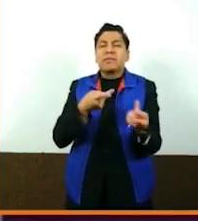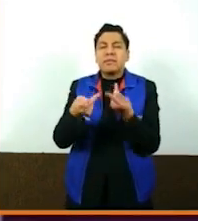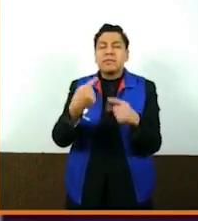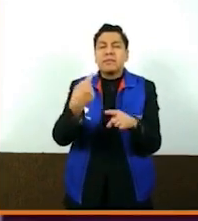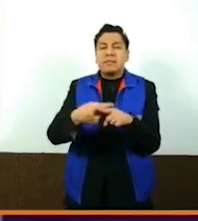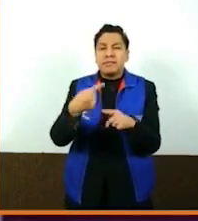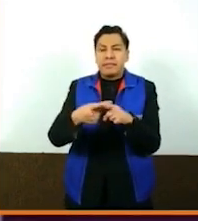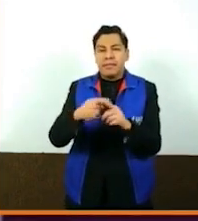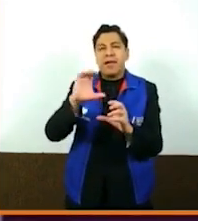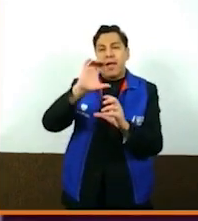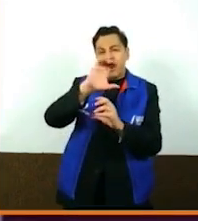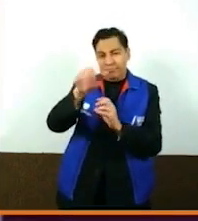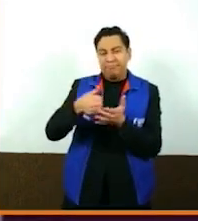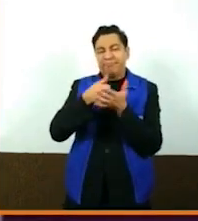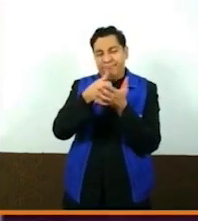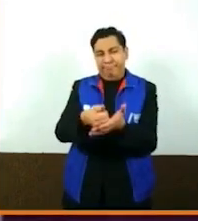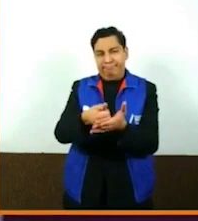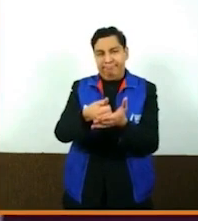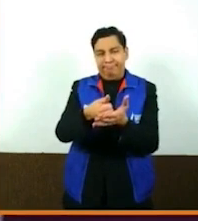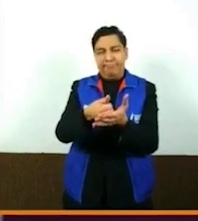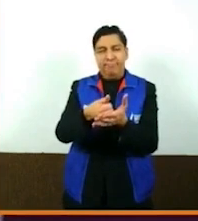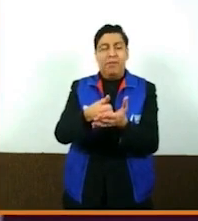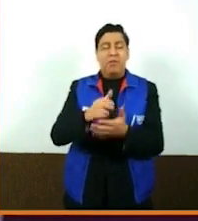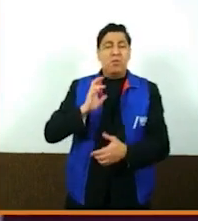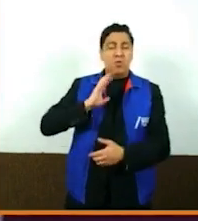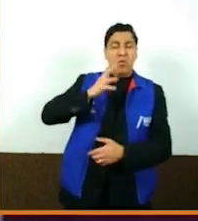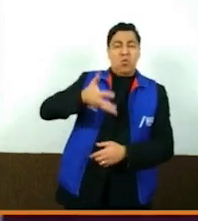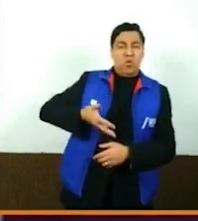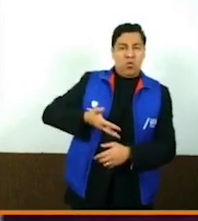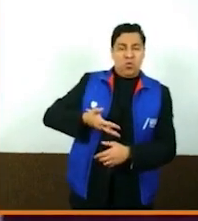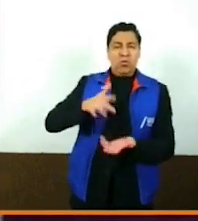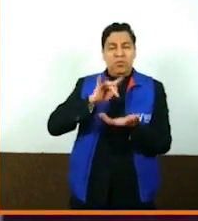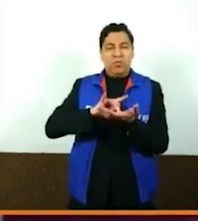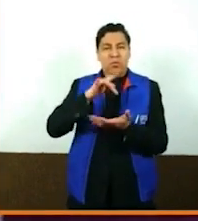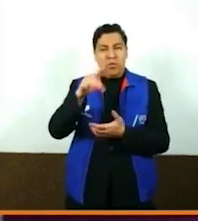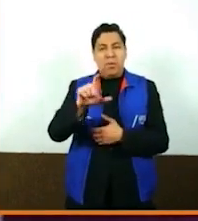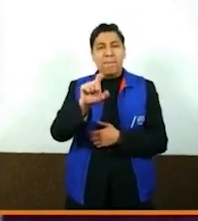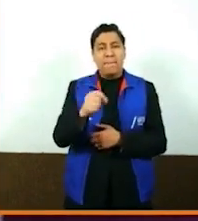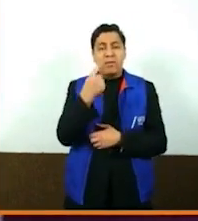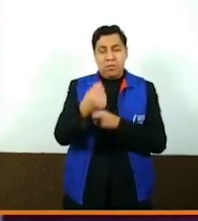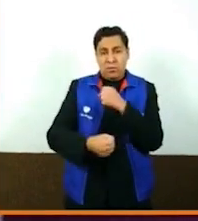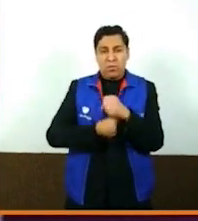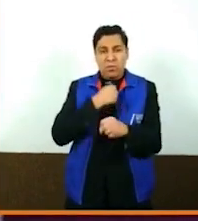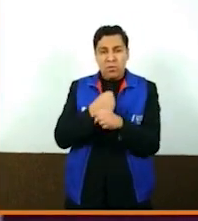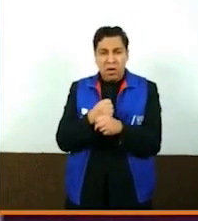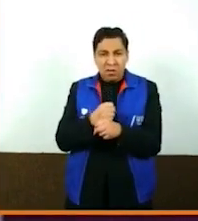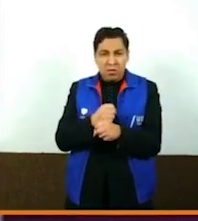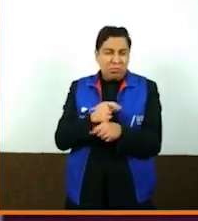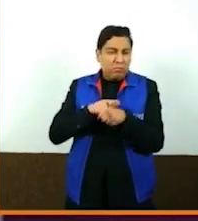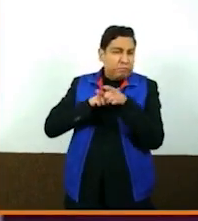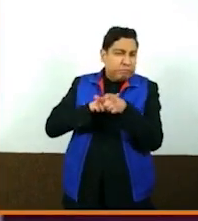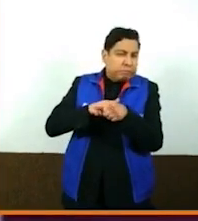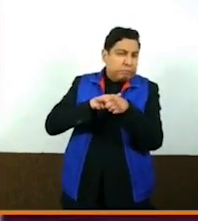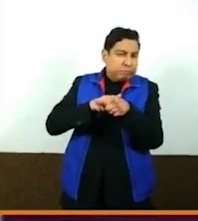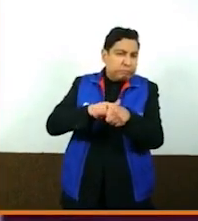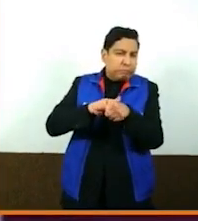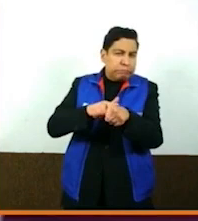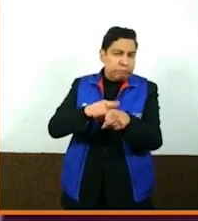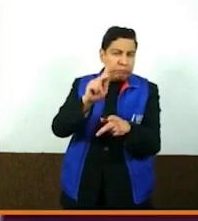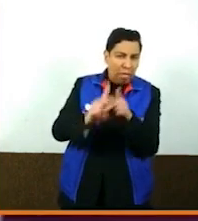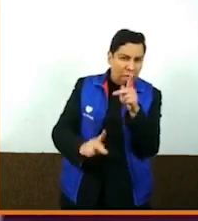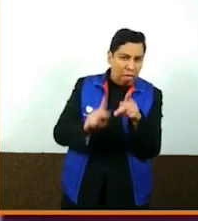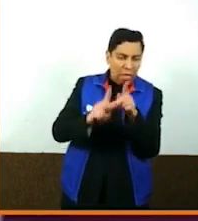Quiero comenzar expresando mi profundo orgullo y gratitud por los 21 años consecutivos en los que en